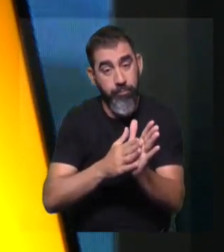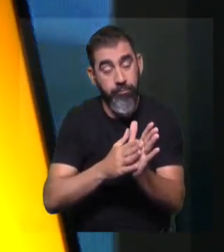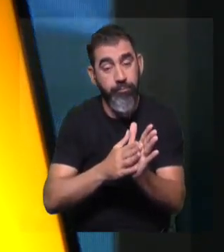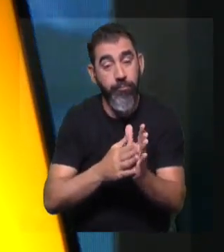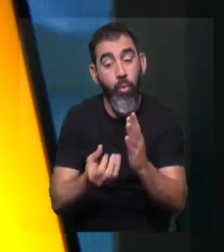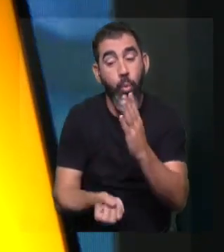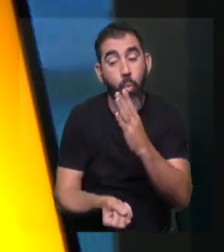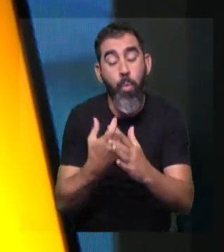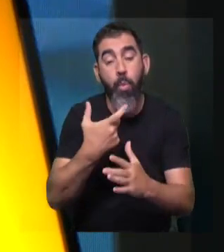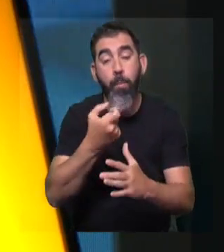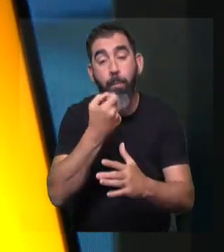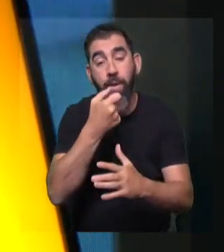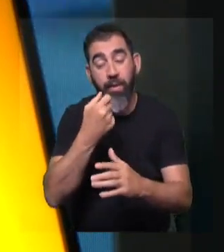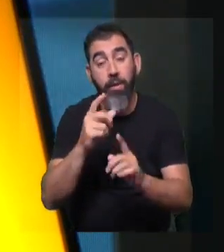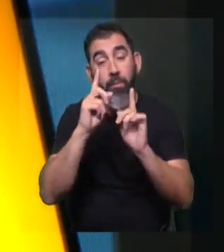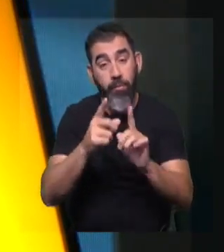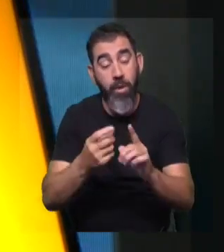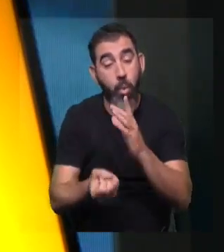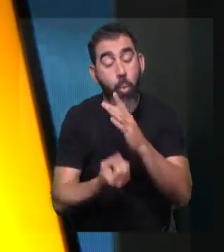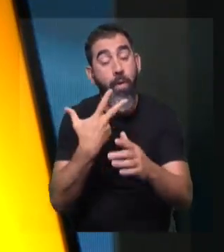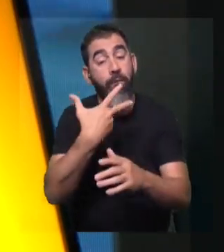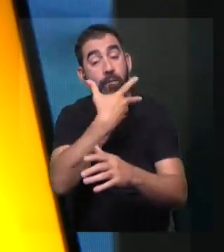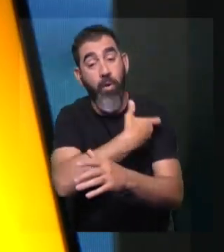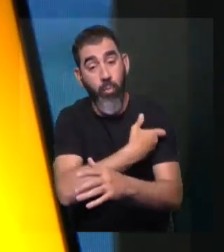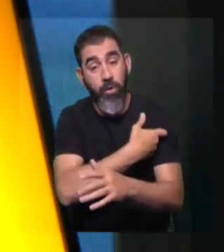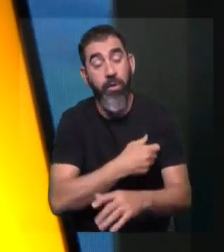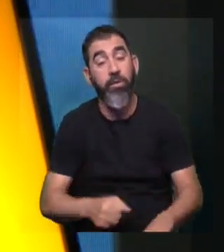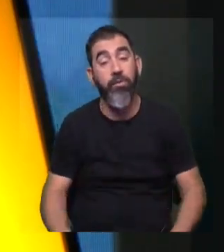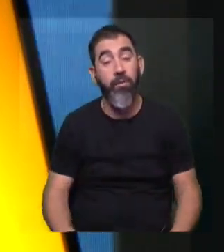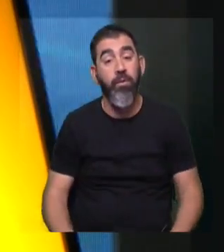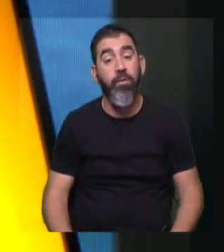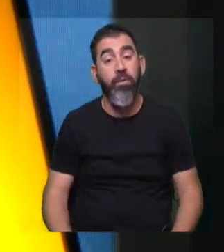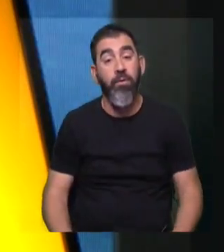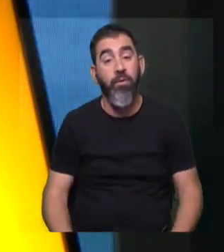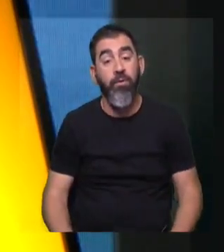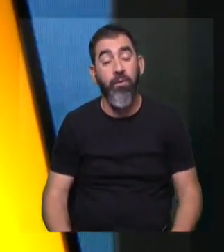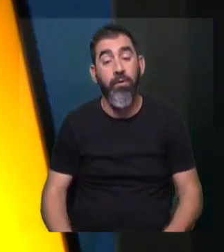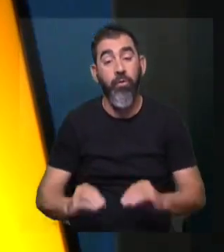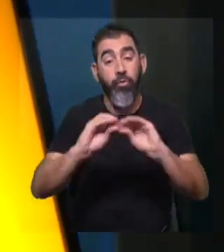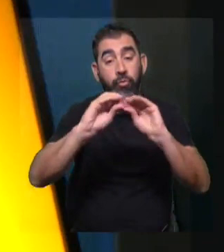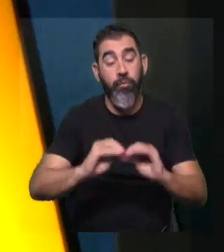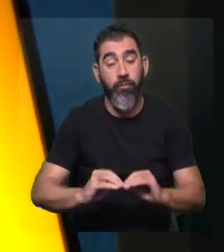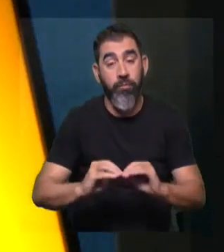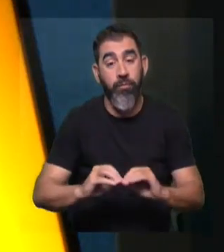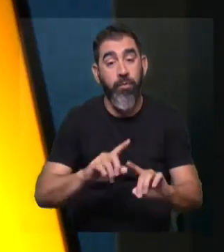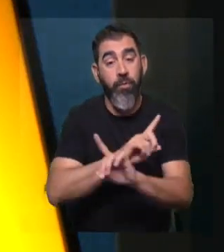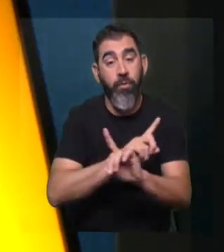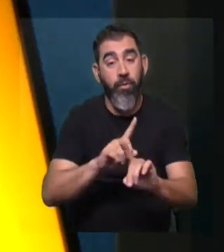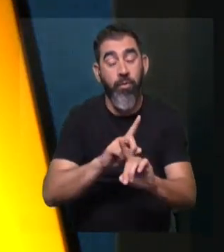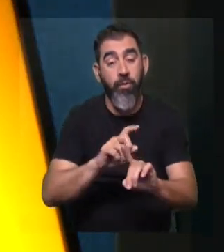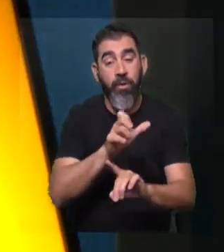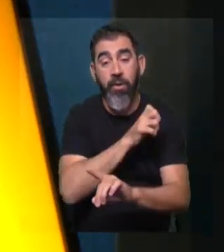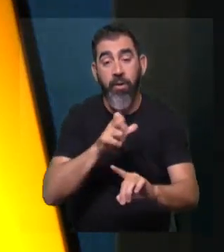nuevos medicamentos biotecnológicos, incluyendo las nuevas vacunas, es que la sumatoria de todos ellos no hay Estado que lo